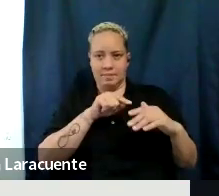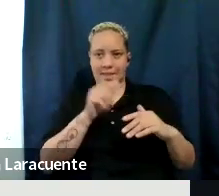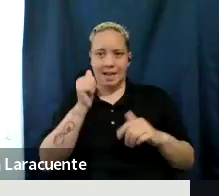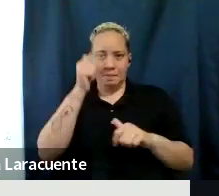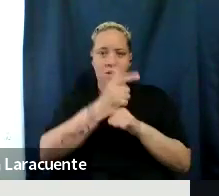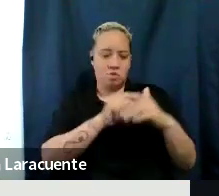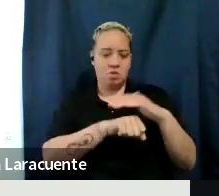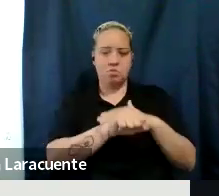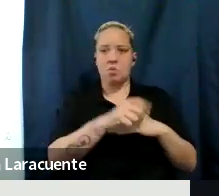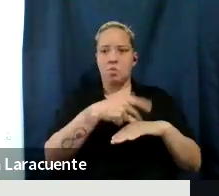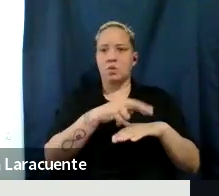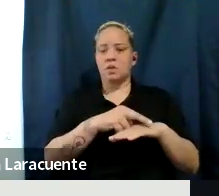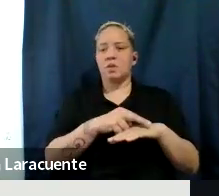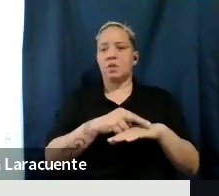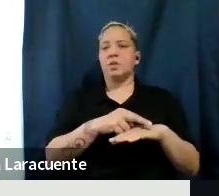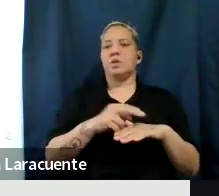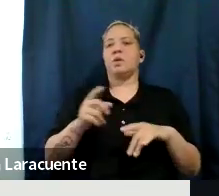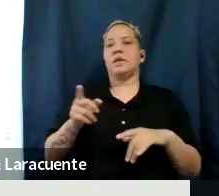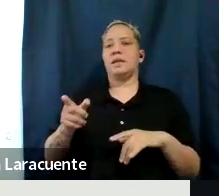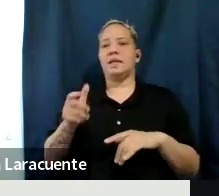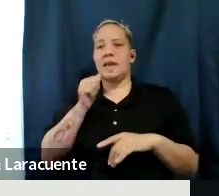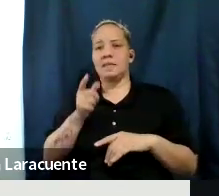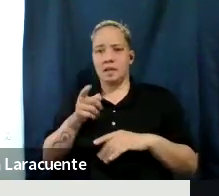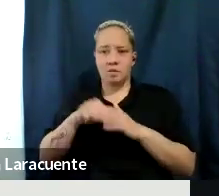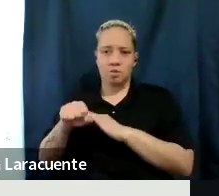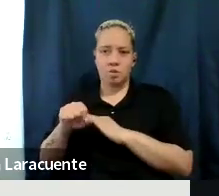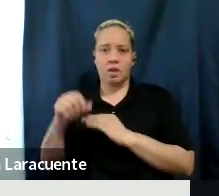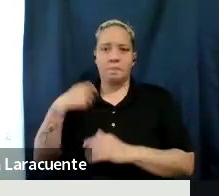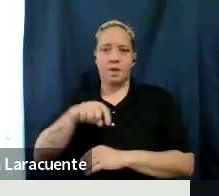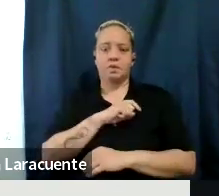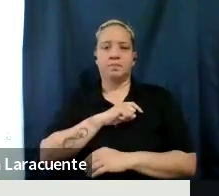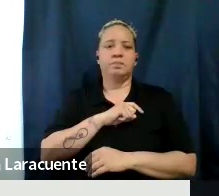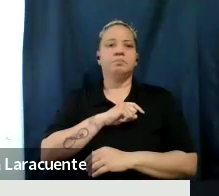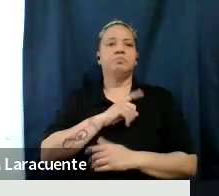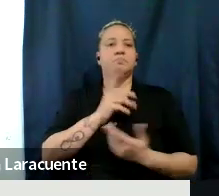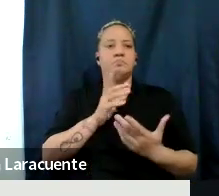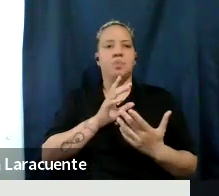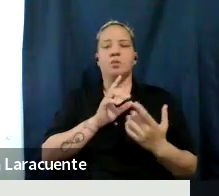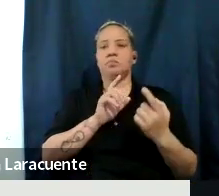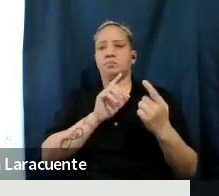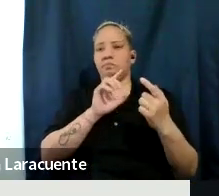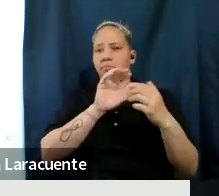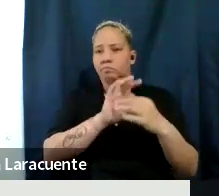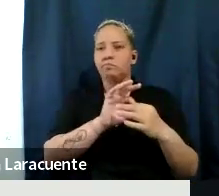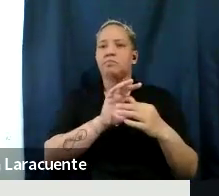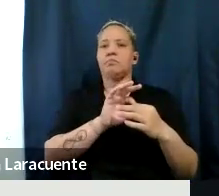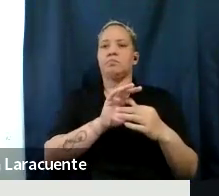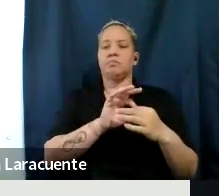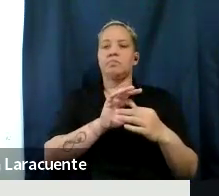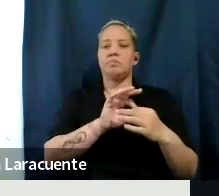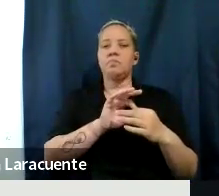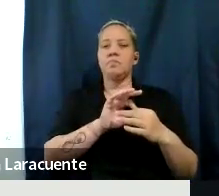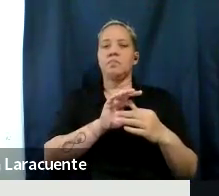madre puertorriqueña. Conectan con su hermano, con José Camprubí, cuñado de Juan Ramón Jiménez. Era